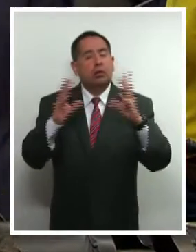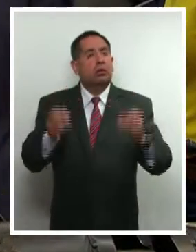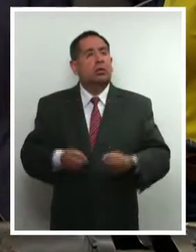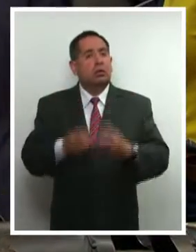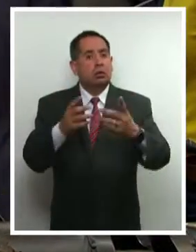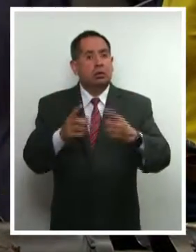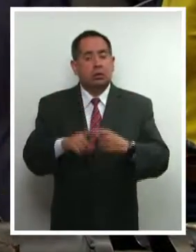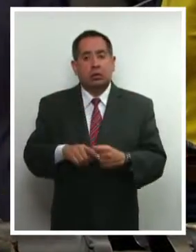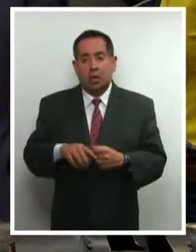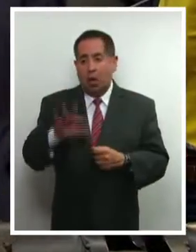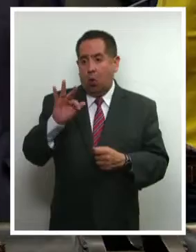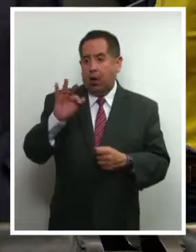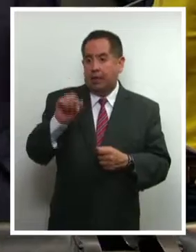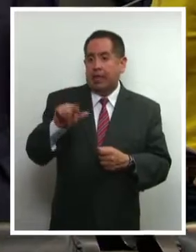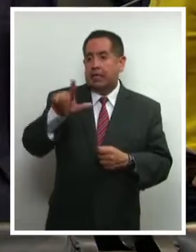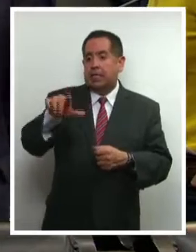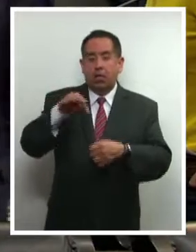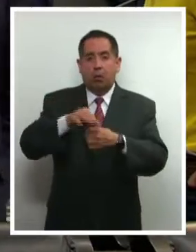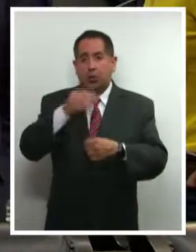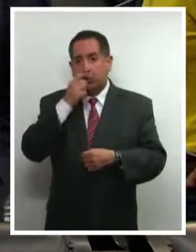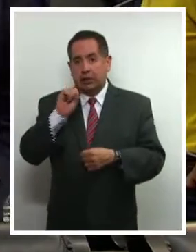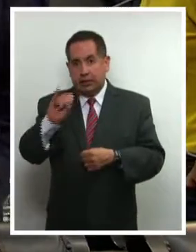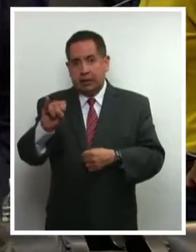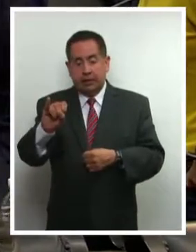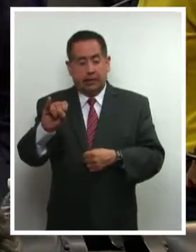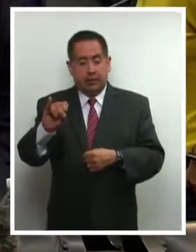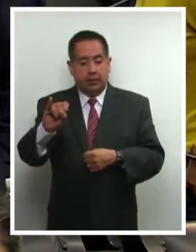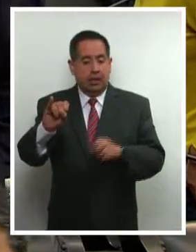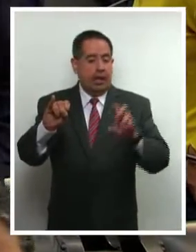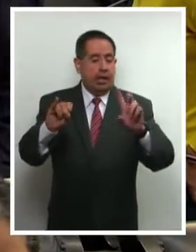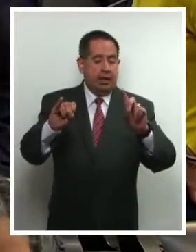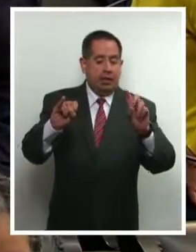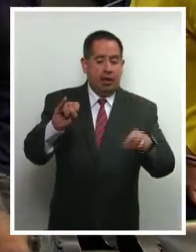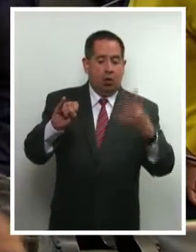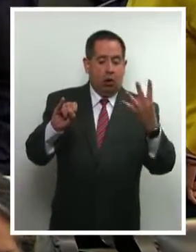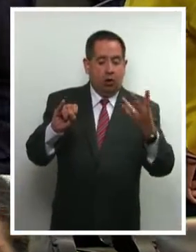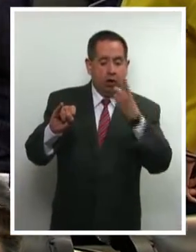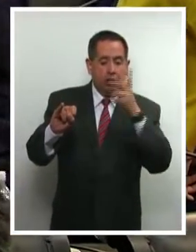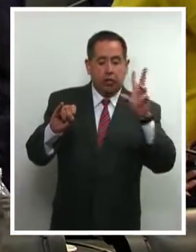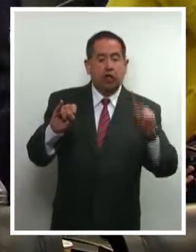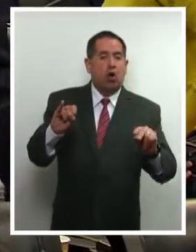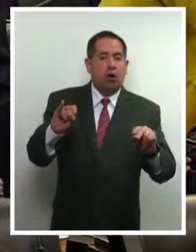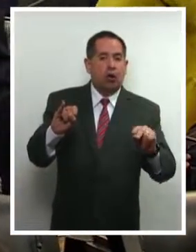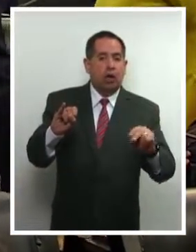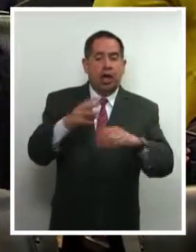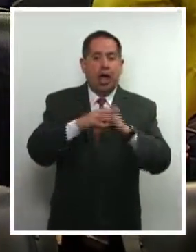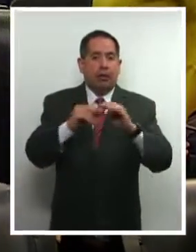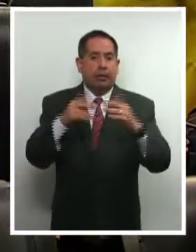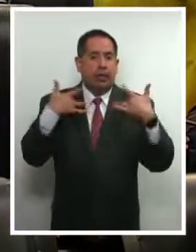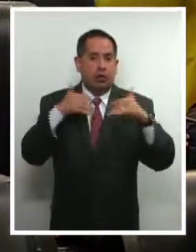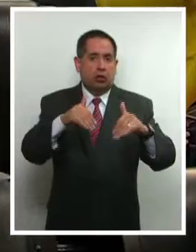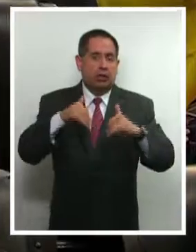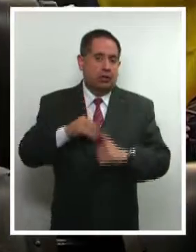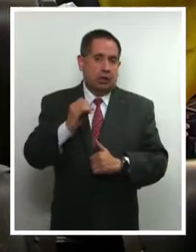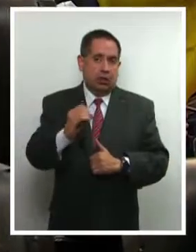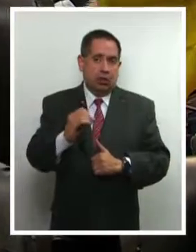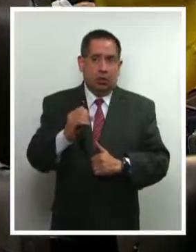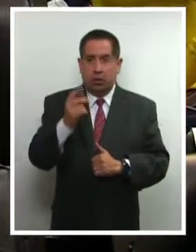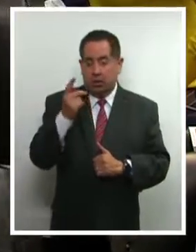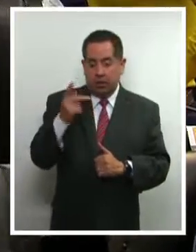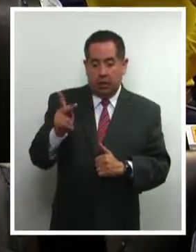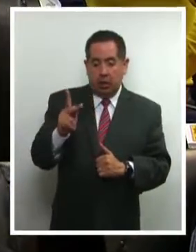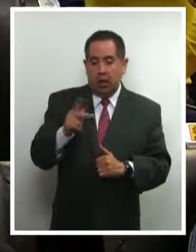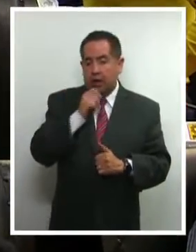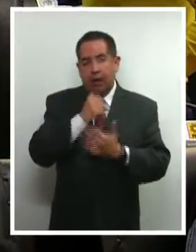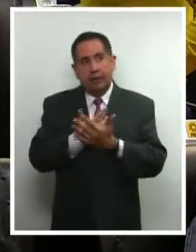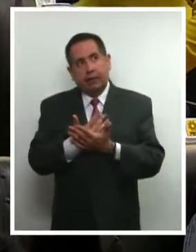emitido 47 votos a favor, 34 en contra, 0 abstenciones. Sin embargo, aún